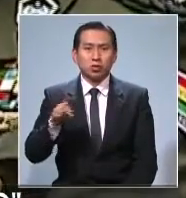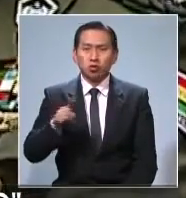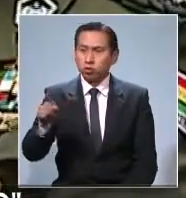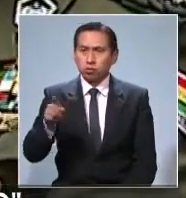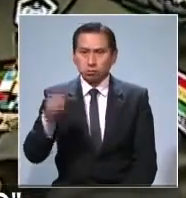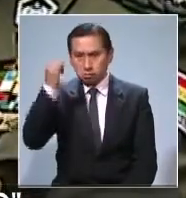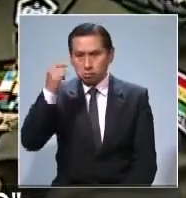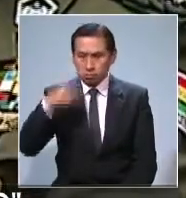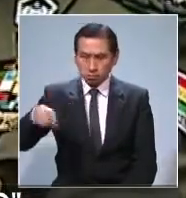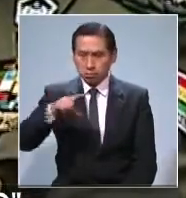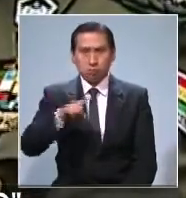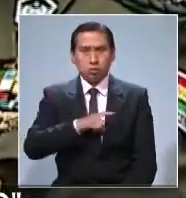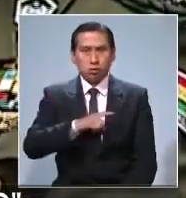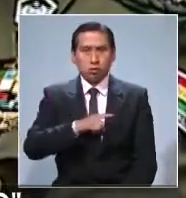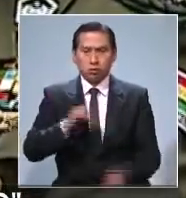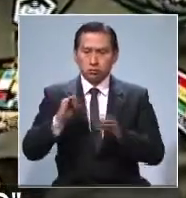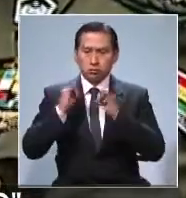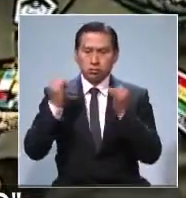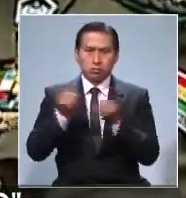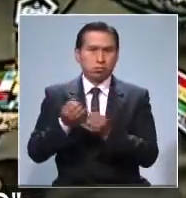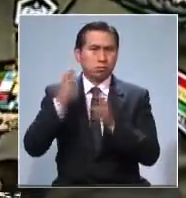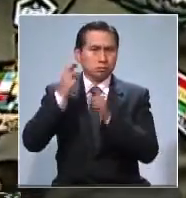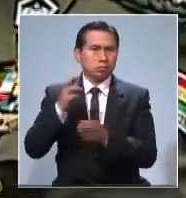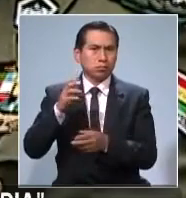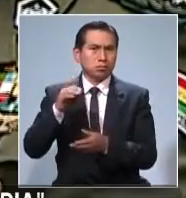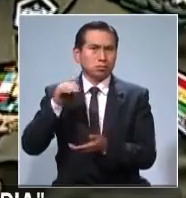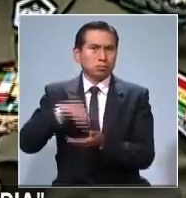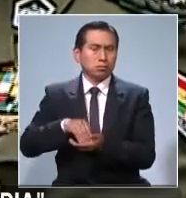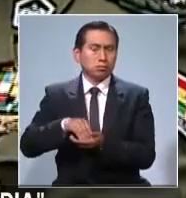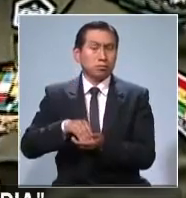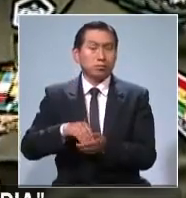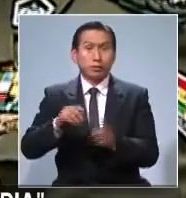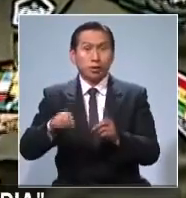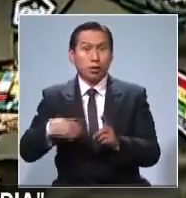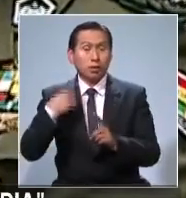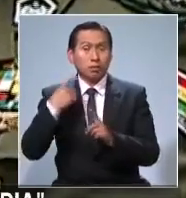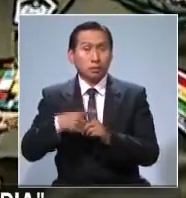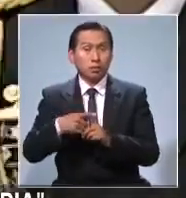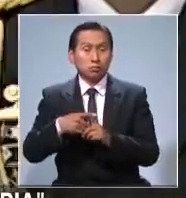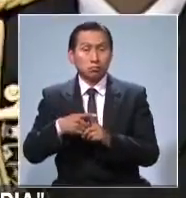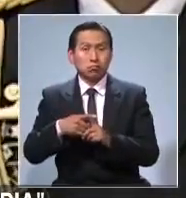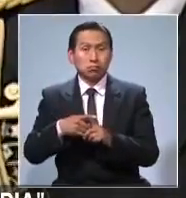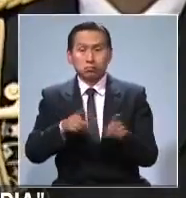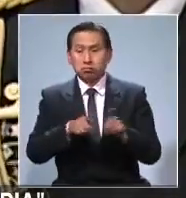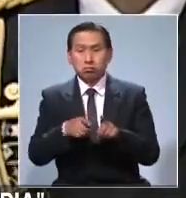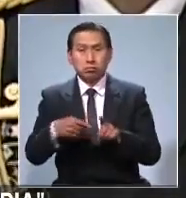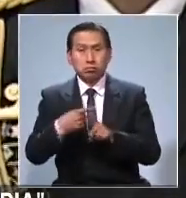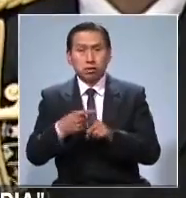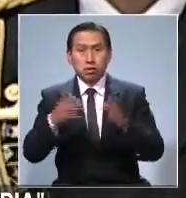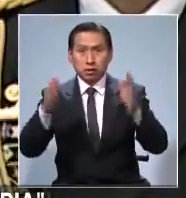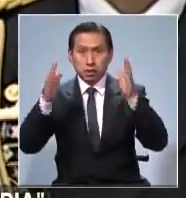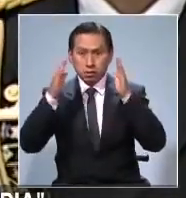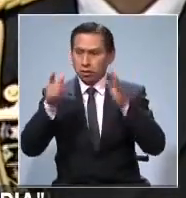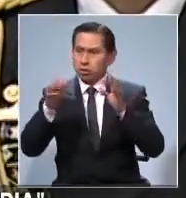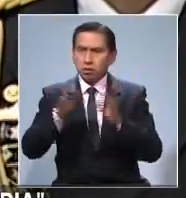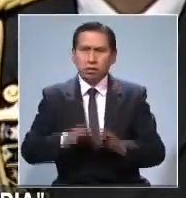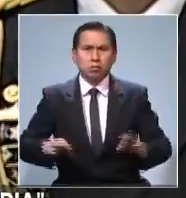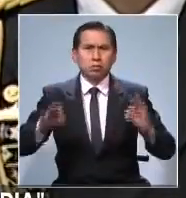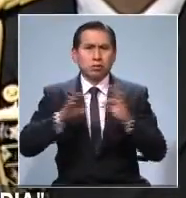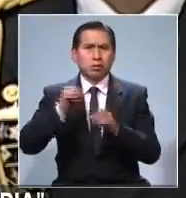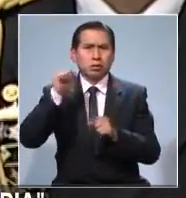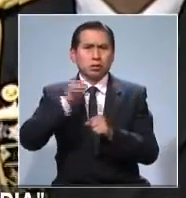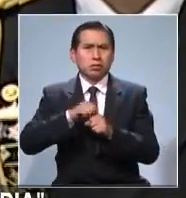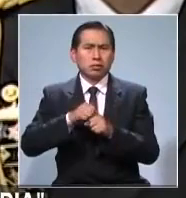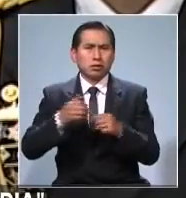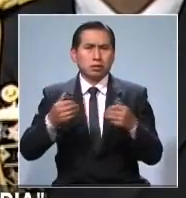Boliviana. Y además, sin dejar de lado la destacada labor que